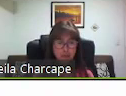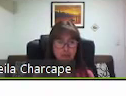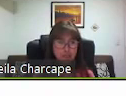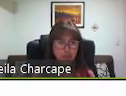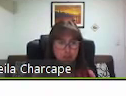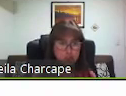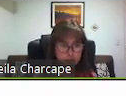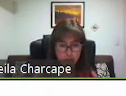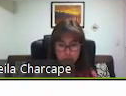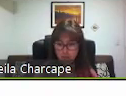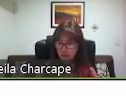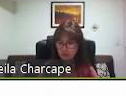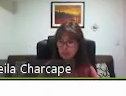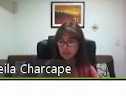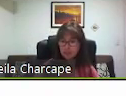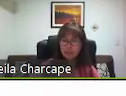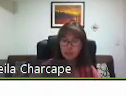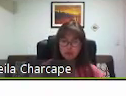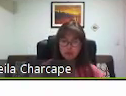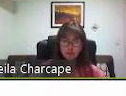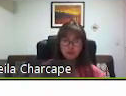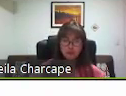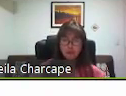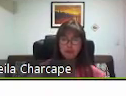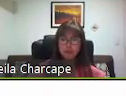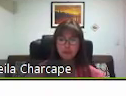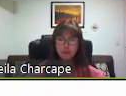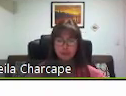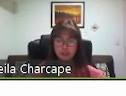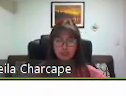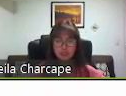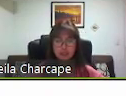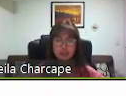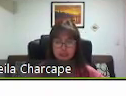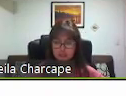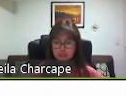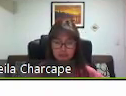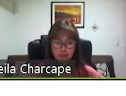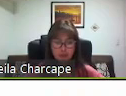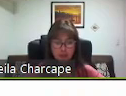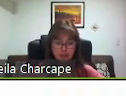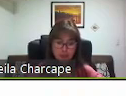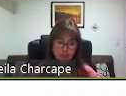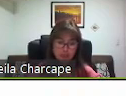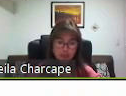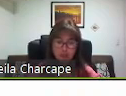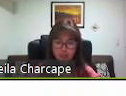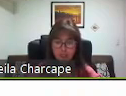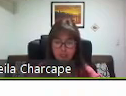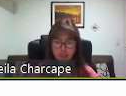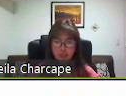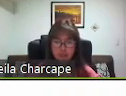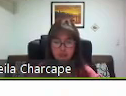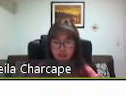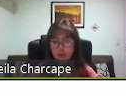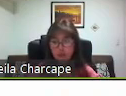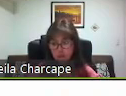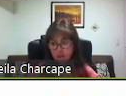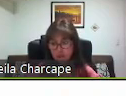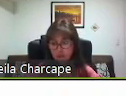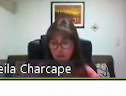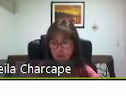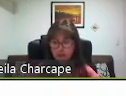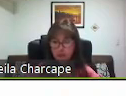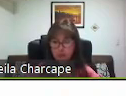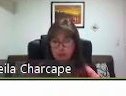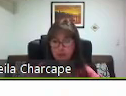decía, los signos de parto reciente, tendríamos que buscar, pues, a ver si definitivamente esta mujer a la que se le está